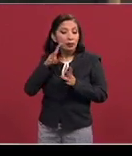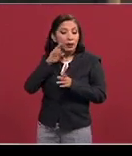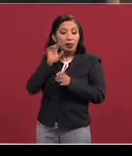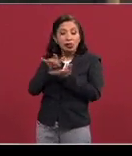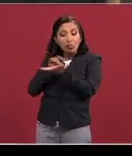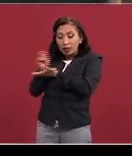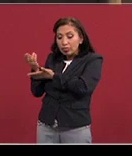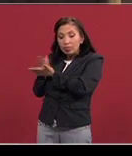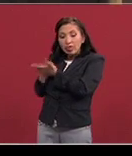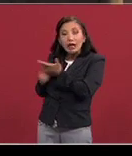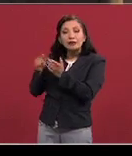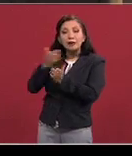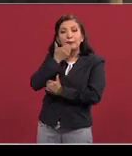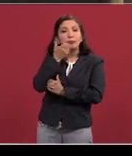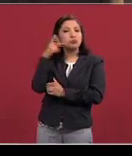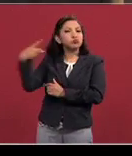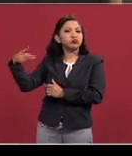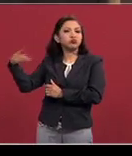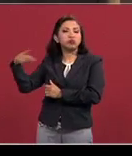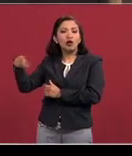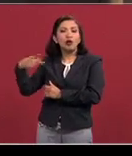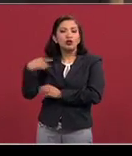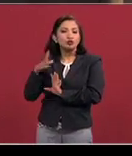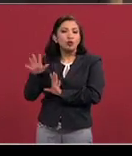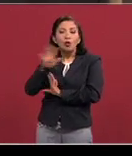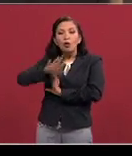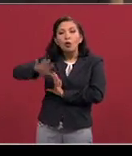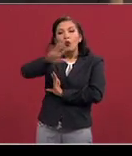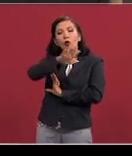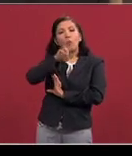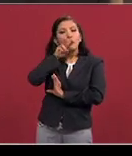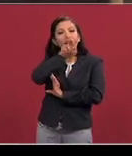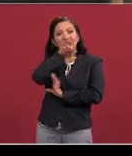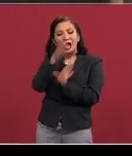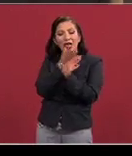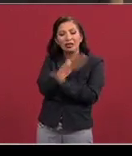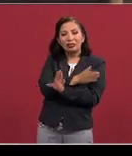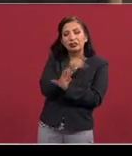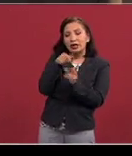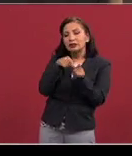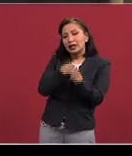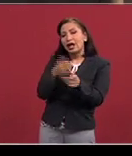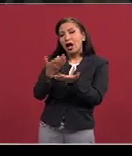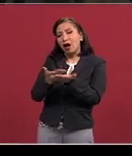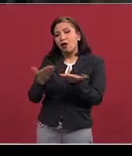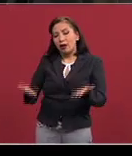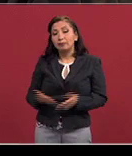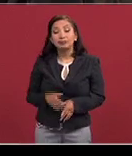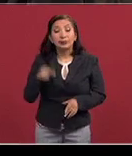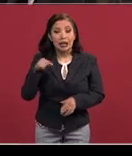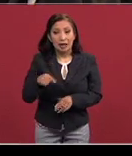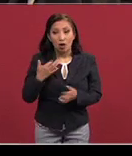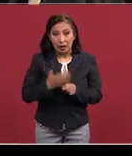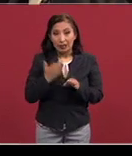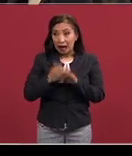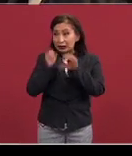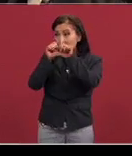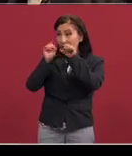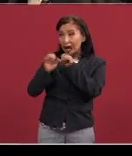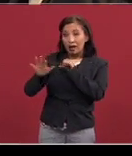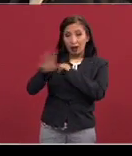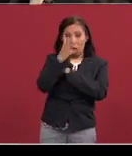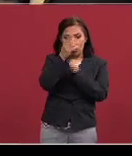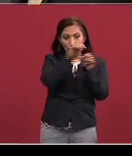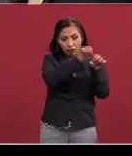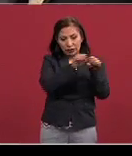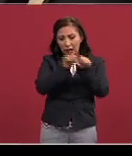Y esa es una tradición dentro del subgénero de paisaje que va a continuar hasta nuestros días. Y aquí, justo en esta sala, que es una de las